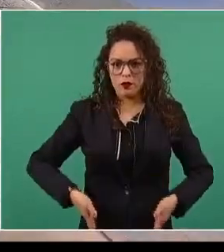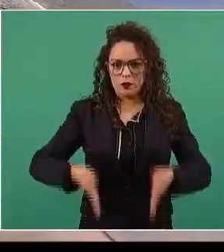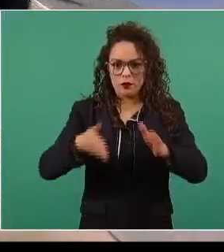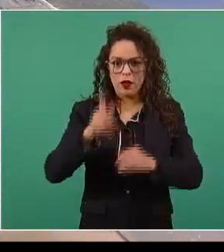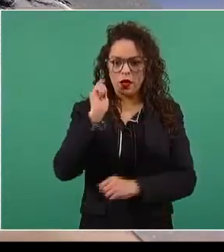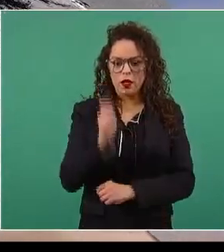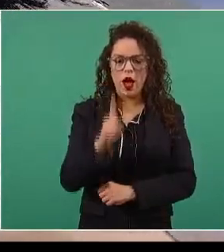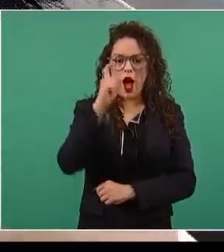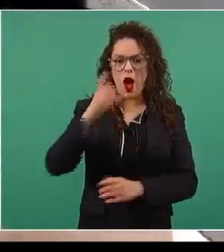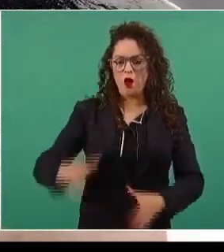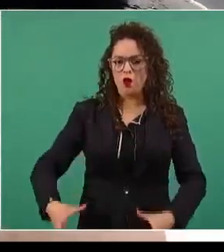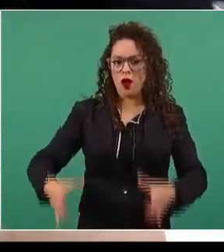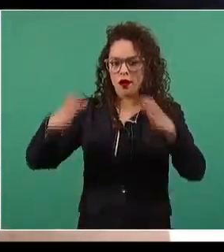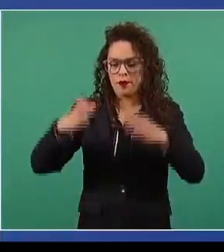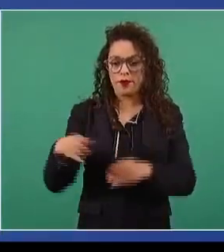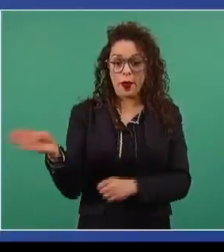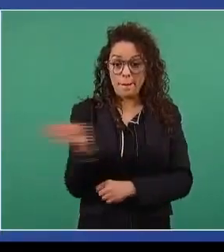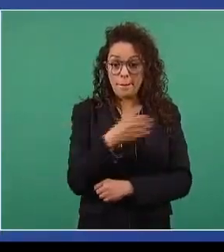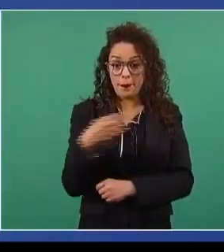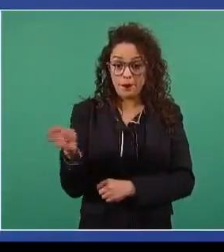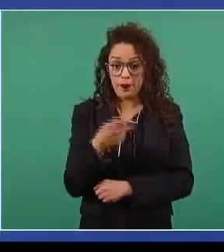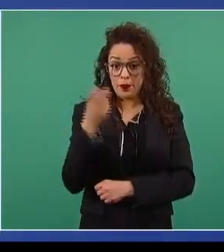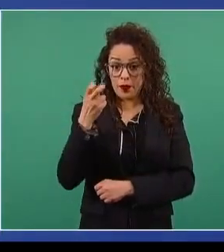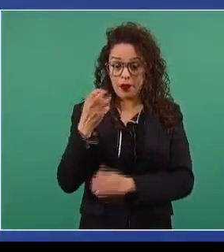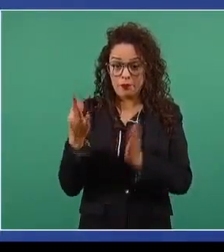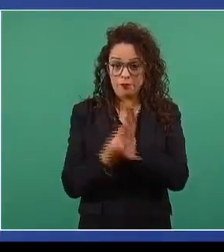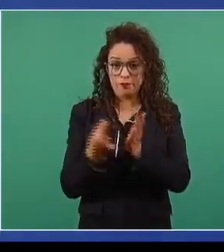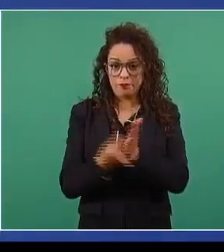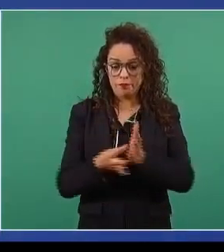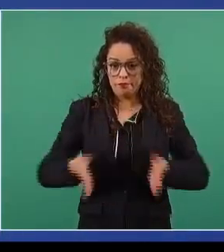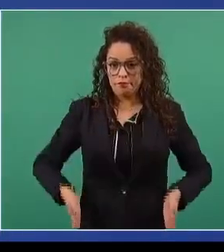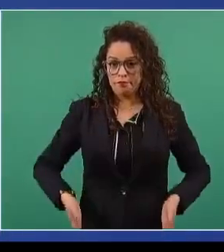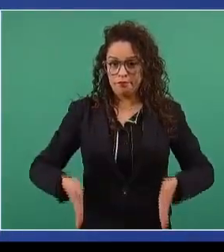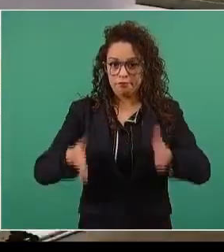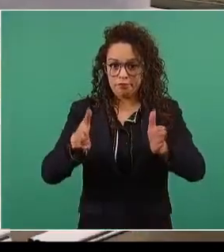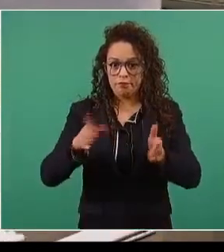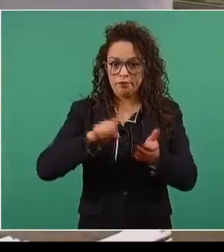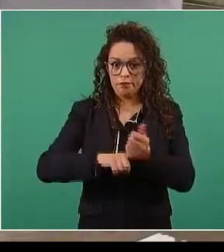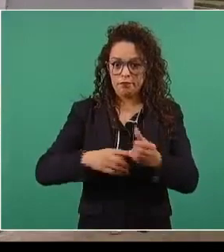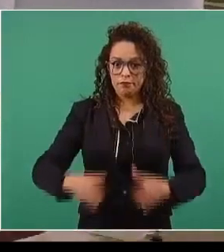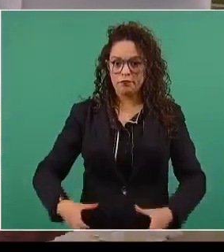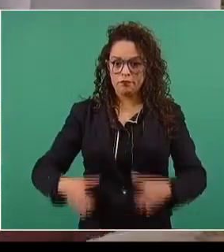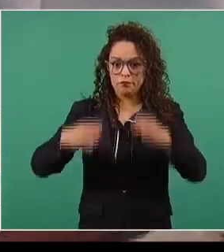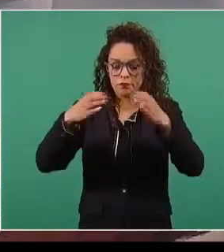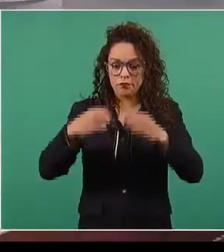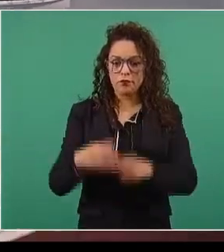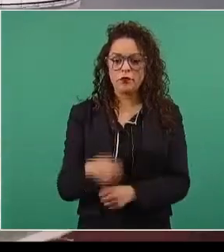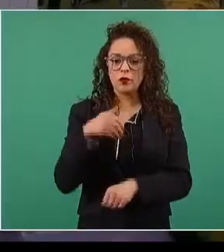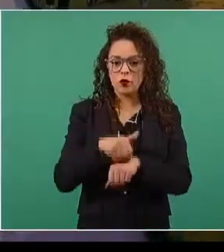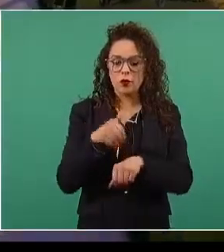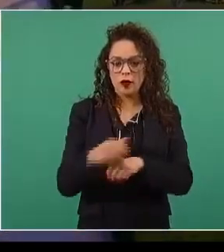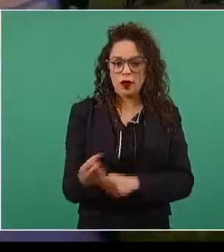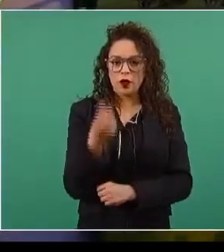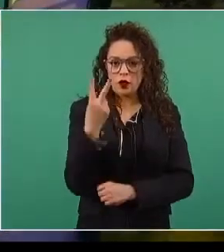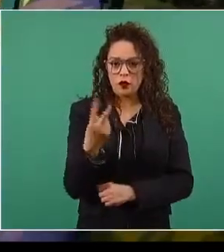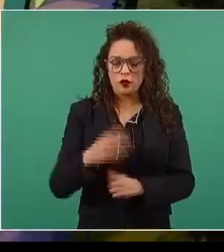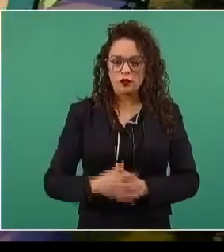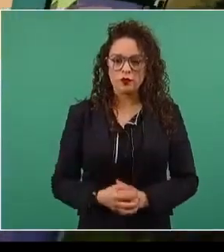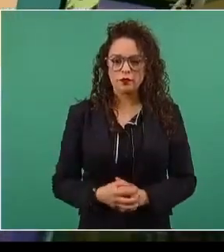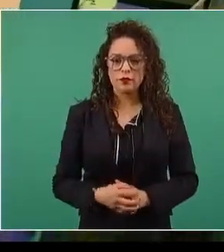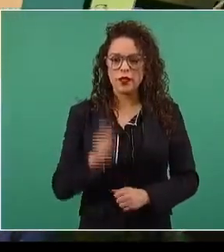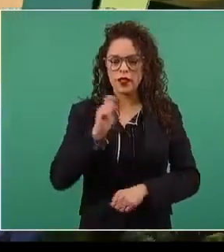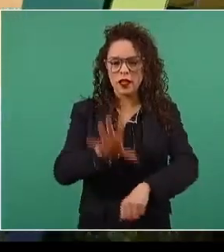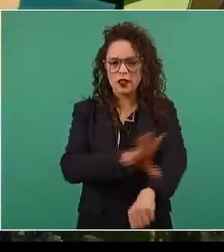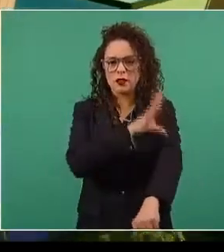de agua, la aplicación de pintura en barandal y pasillo perimetral en el tanque vertical atmosférico número 2. En las redes